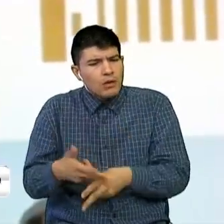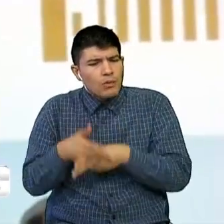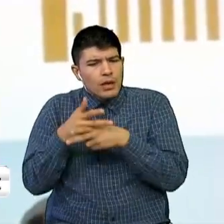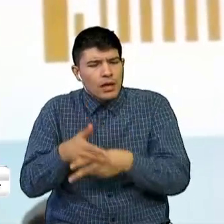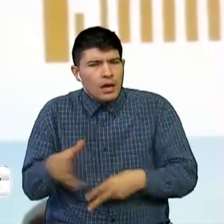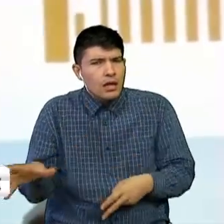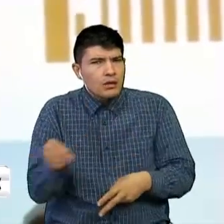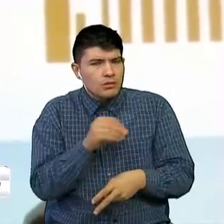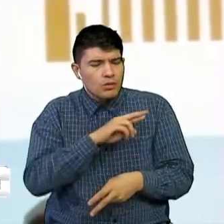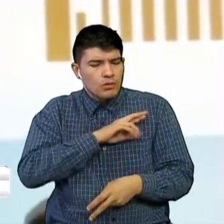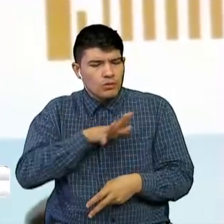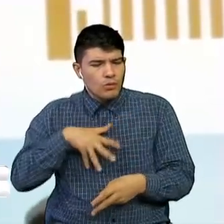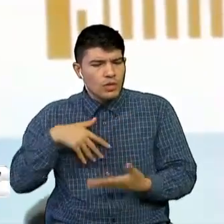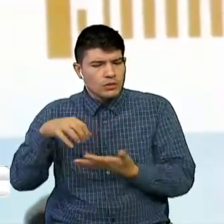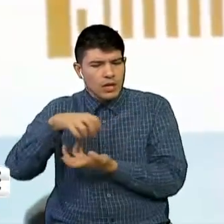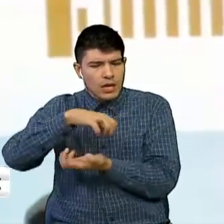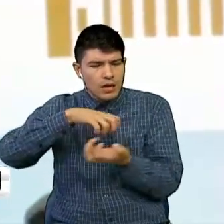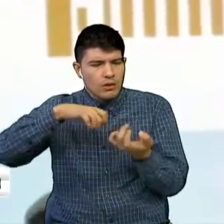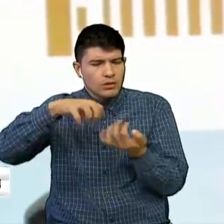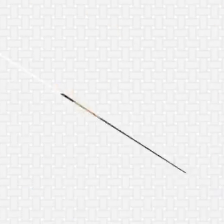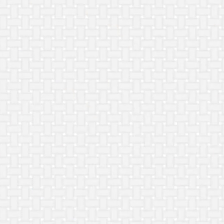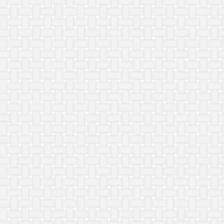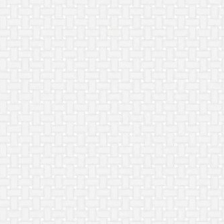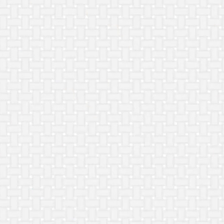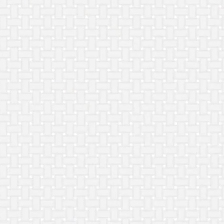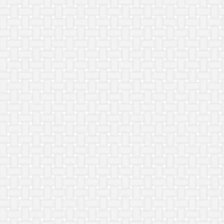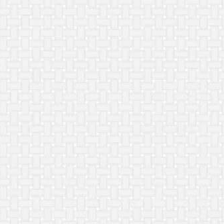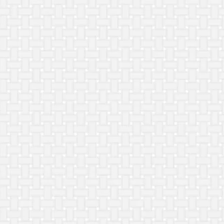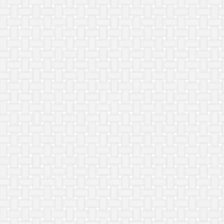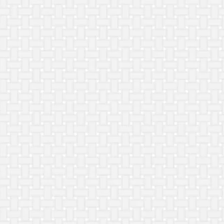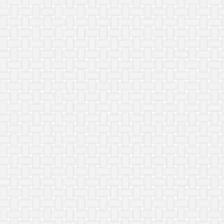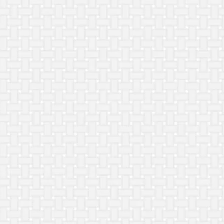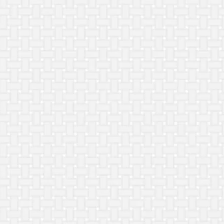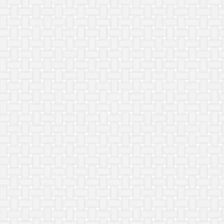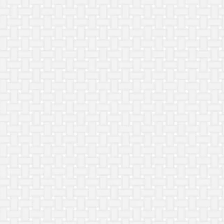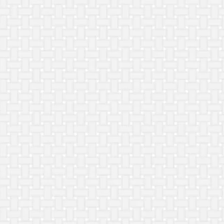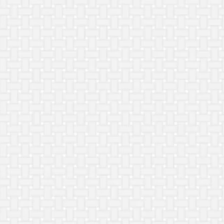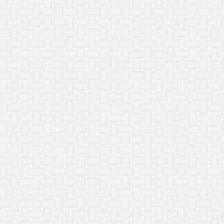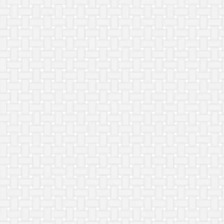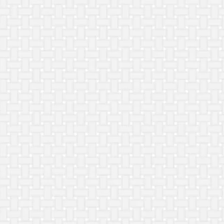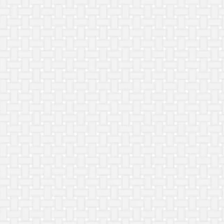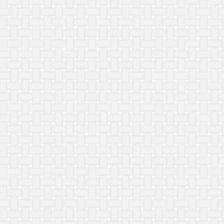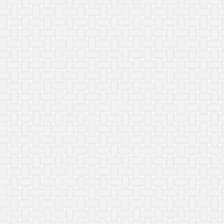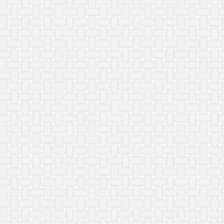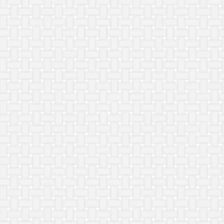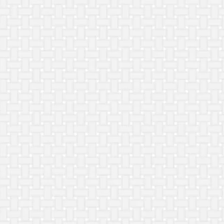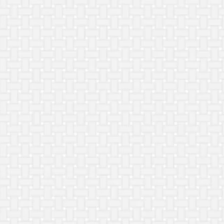todo nuestro ecosistema en nuestro país. Canaltro.com